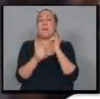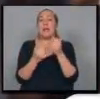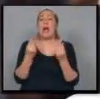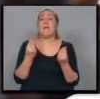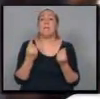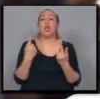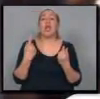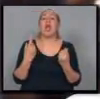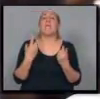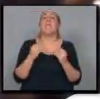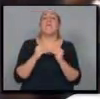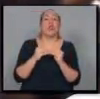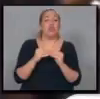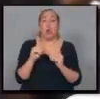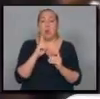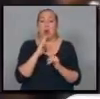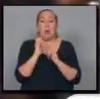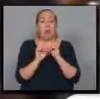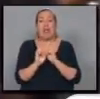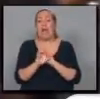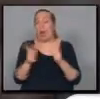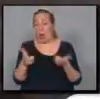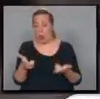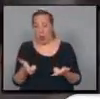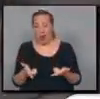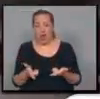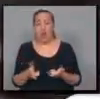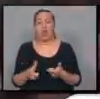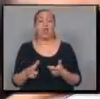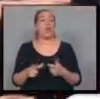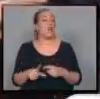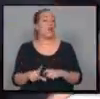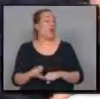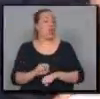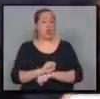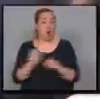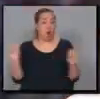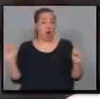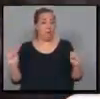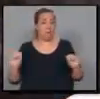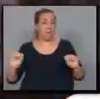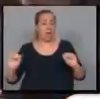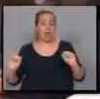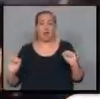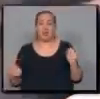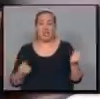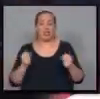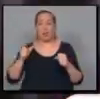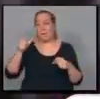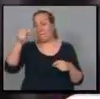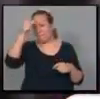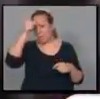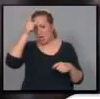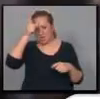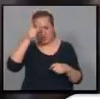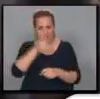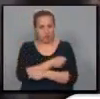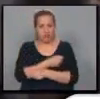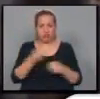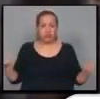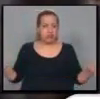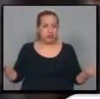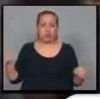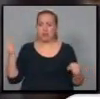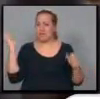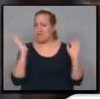sin fundamento y de un momento al otro se comenzó a tensar y la policía violentamente respondió, digamos,